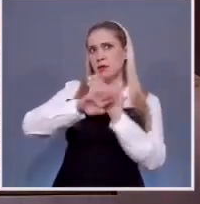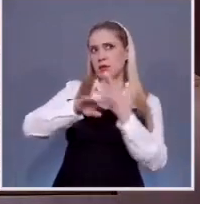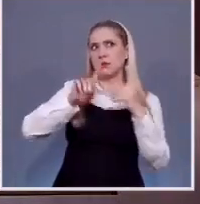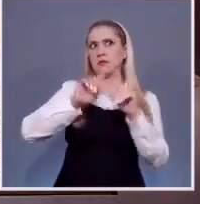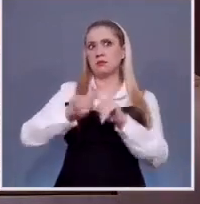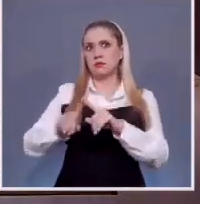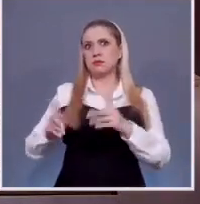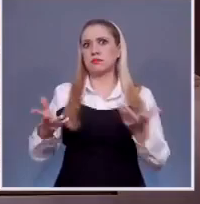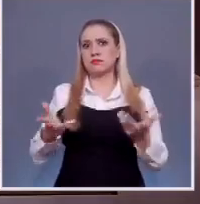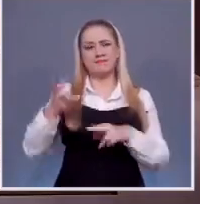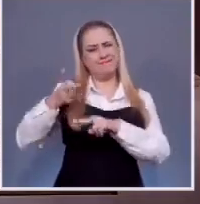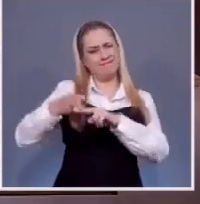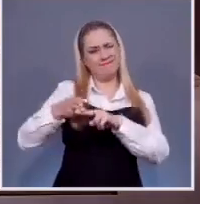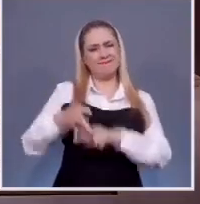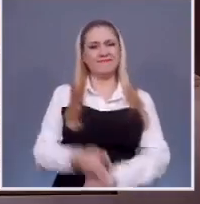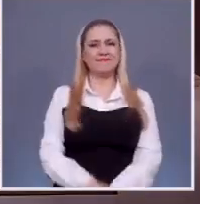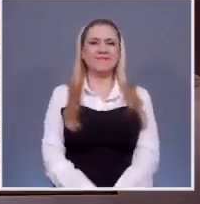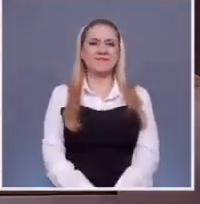regresamos.